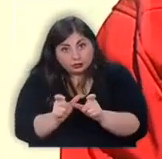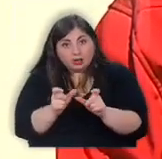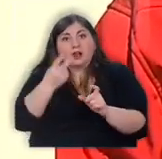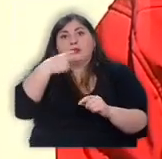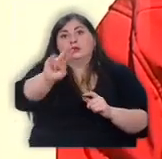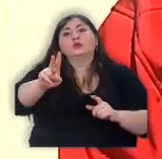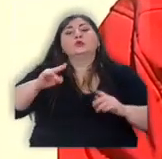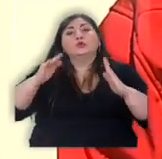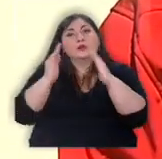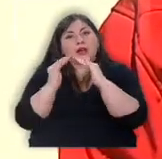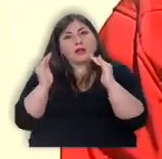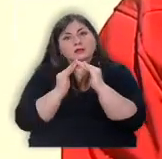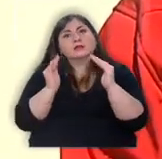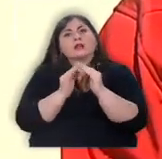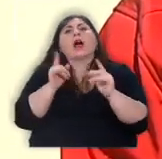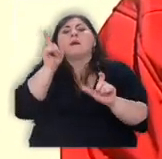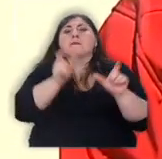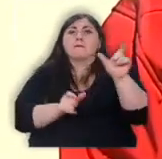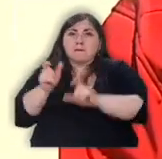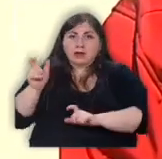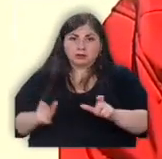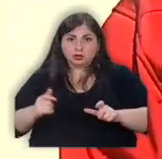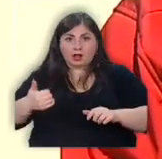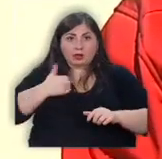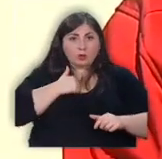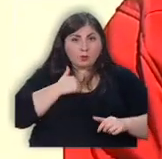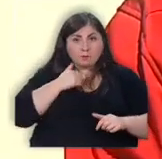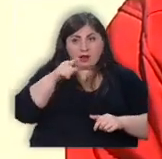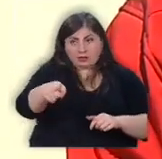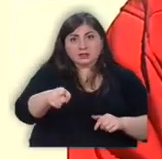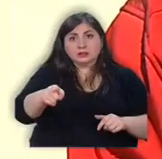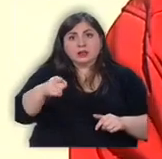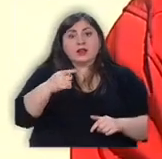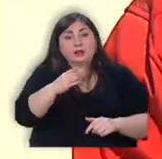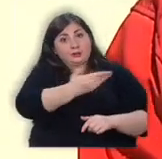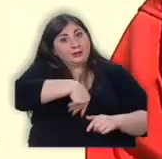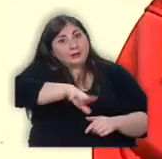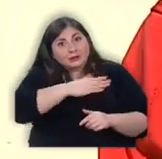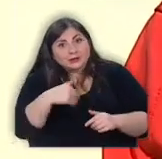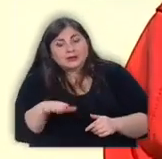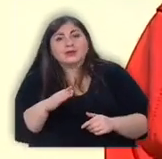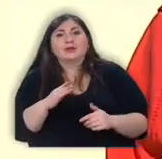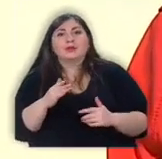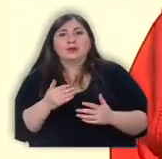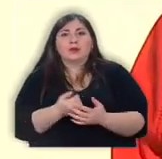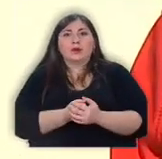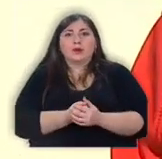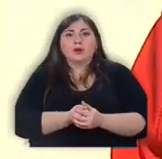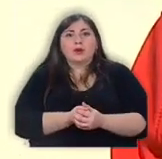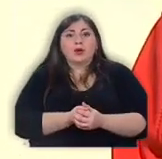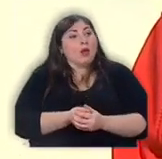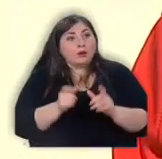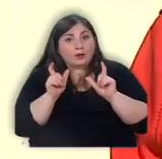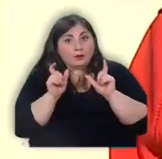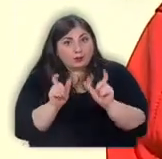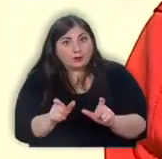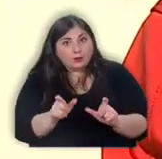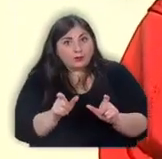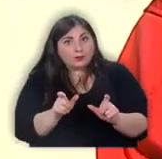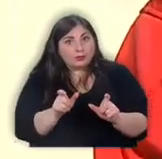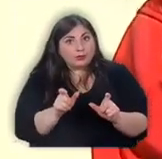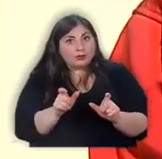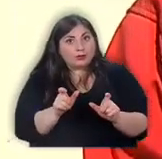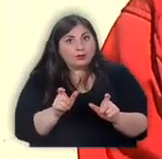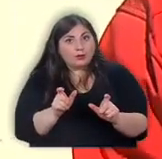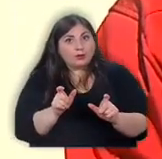domicilios a las personas que se acojan a este beneficio, ¿ya? Nosotros en el caso del control o